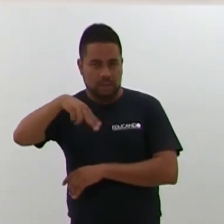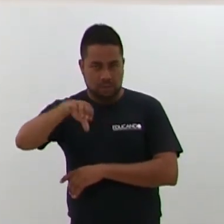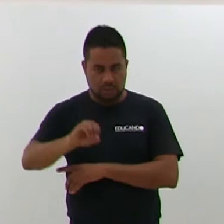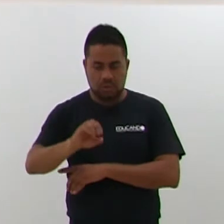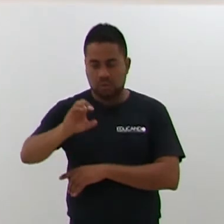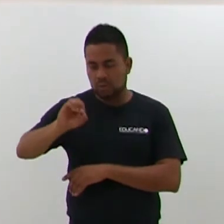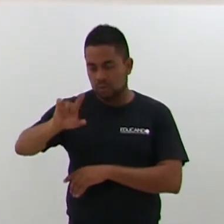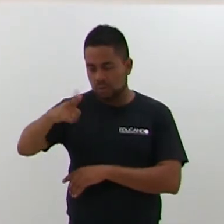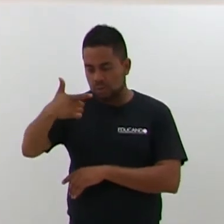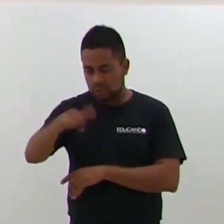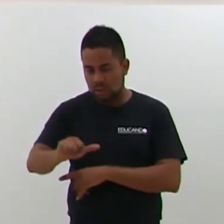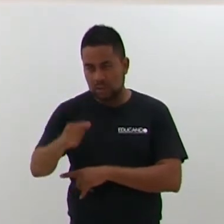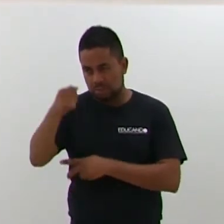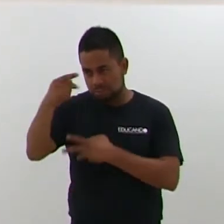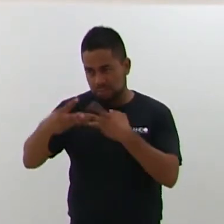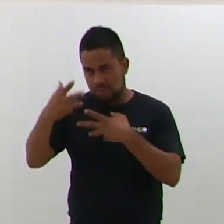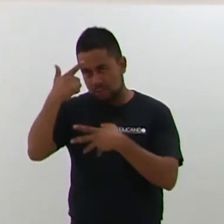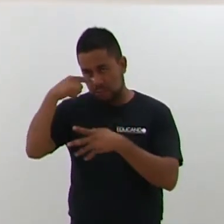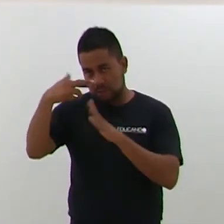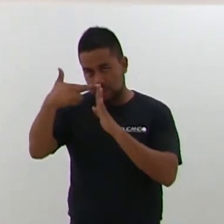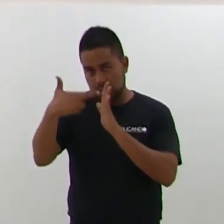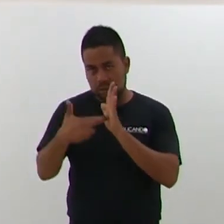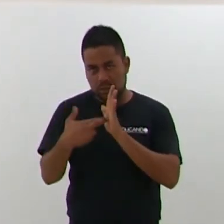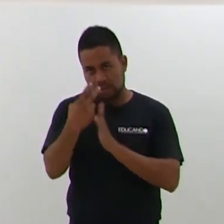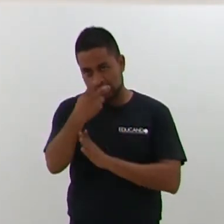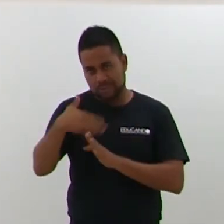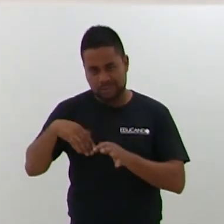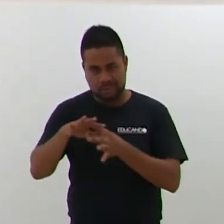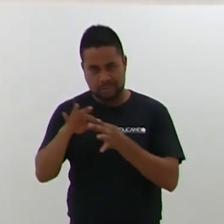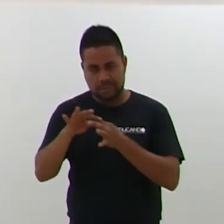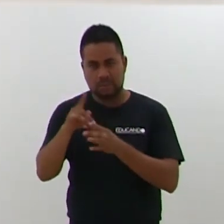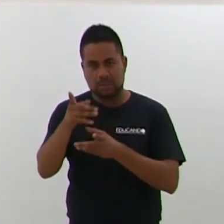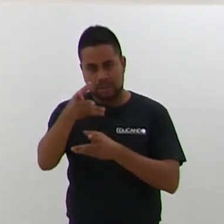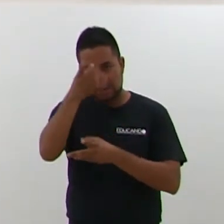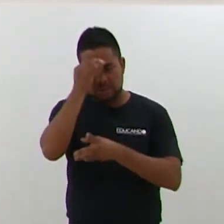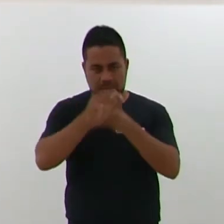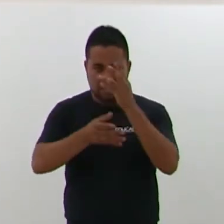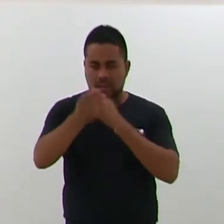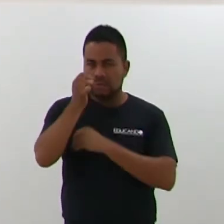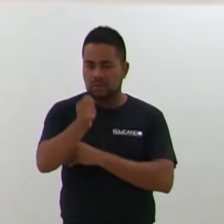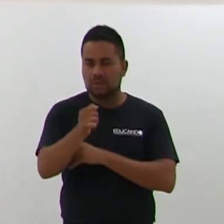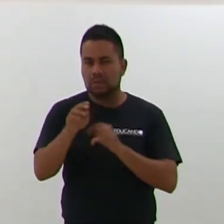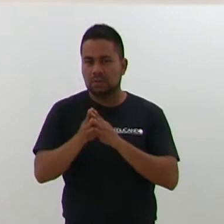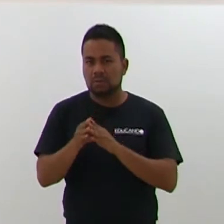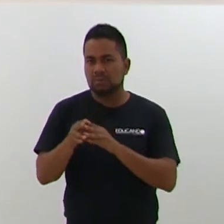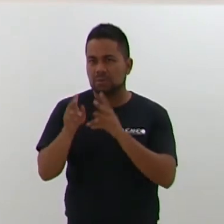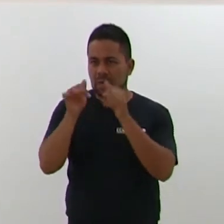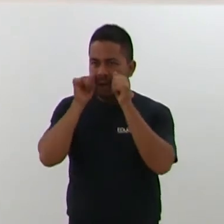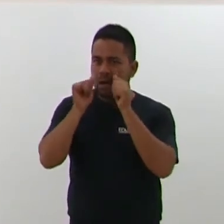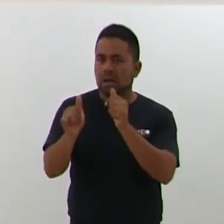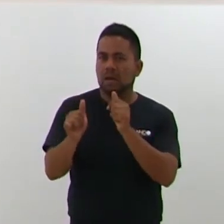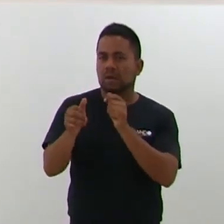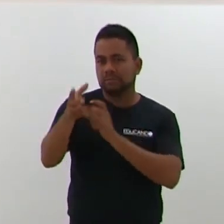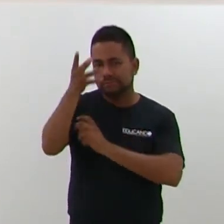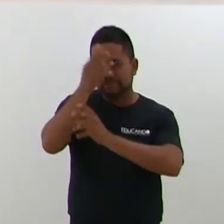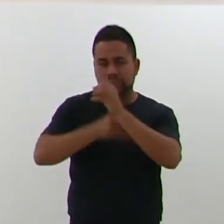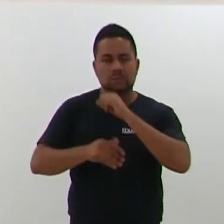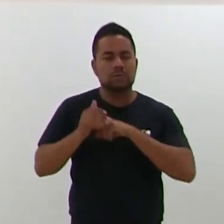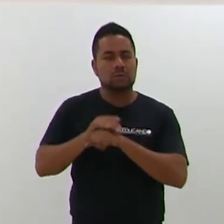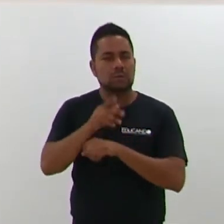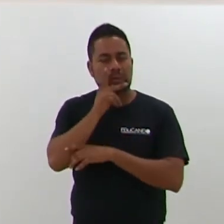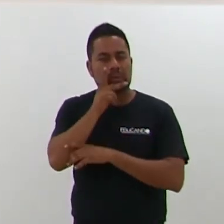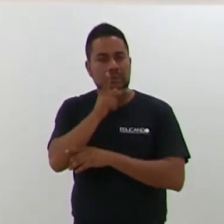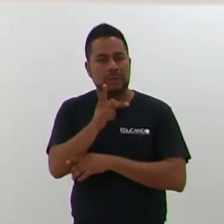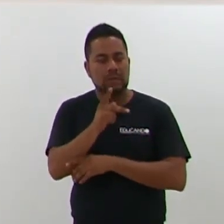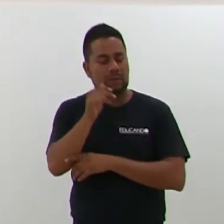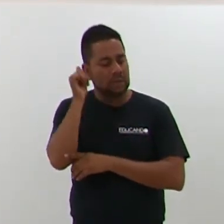¿Sí? Quiero que traten ustedes de aprender lo más que puedan, de captar lo más que puedan, de cuáles son las palabras